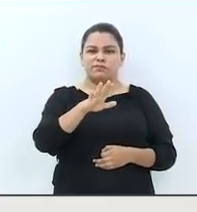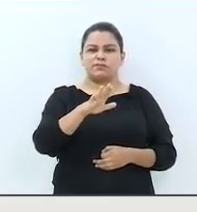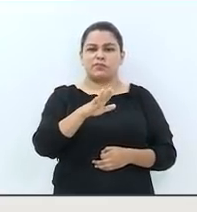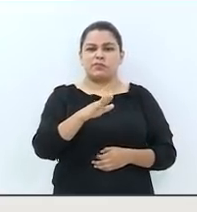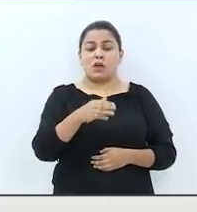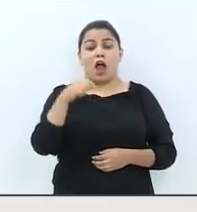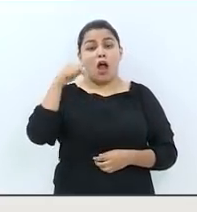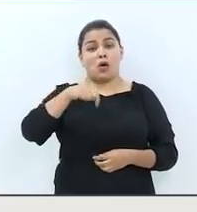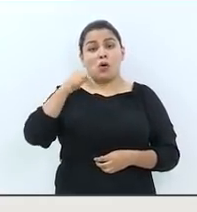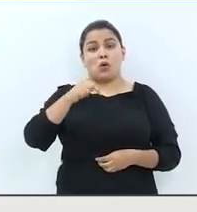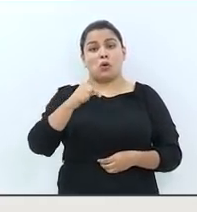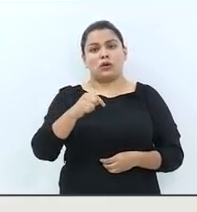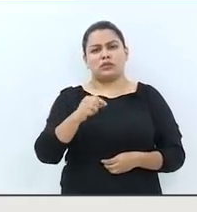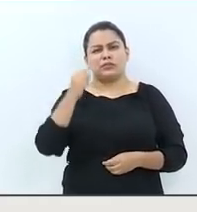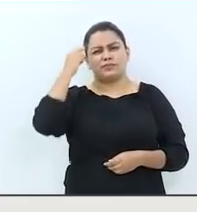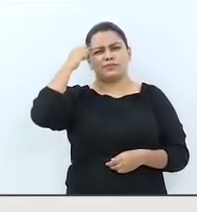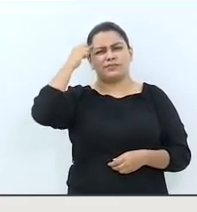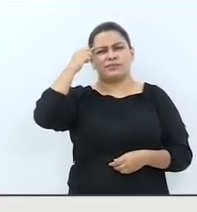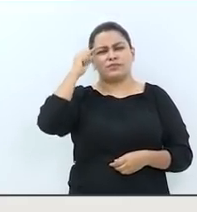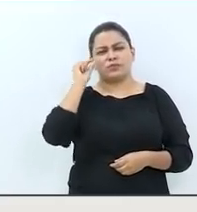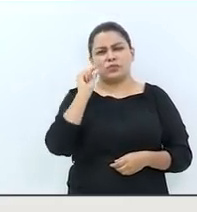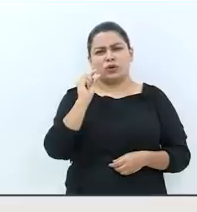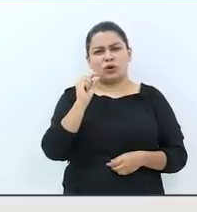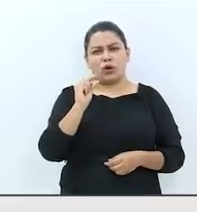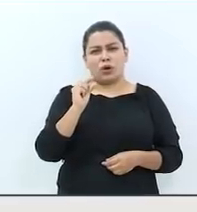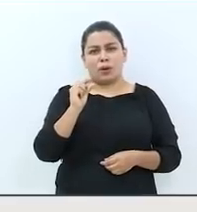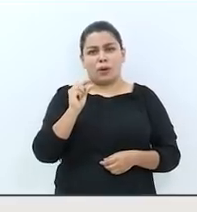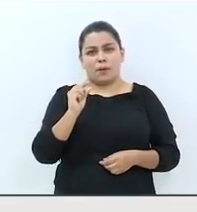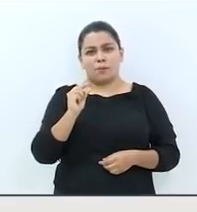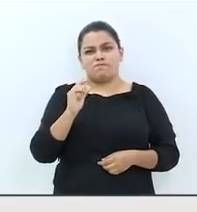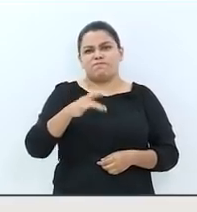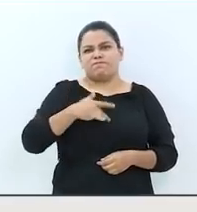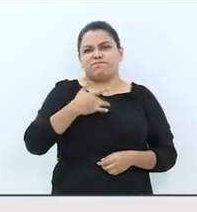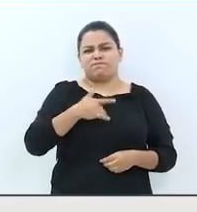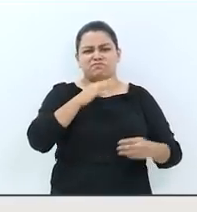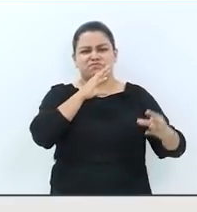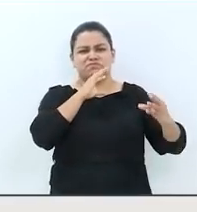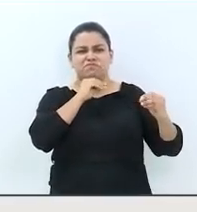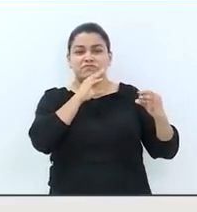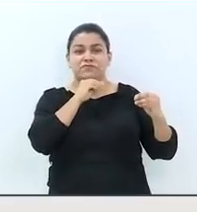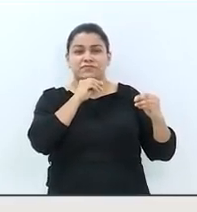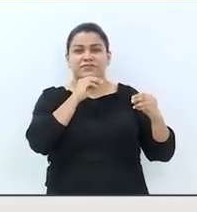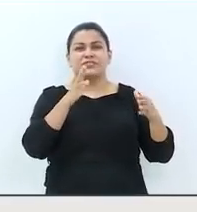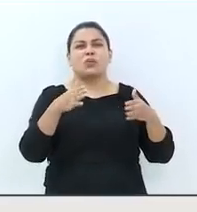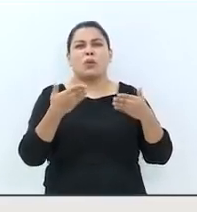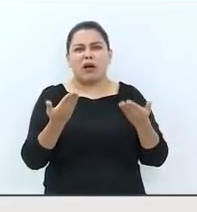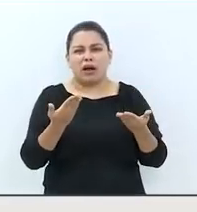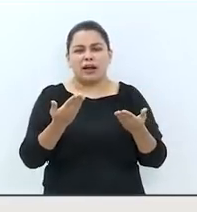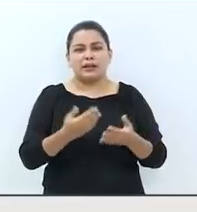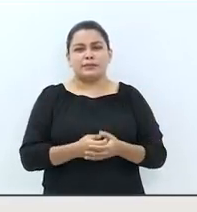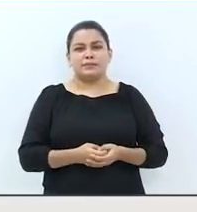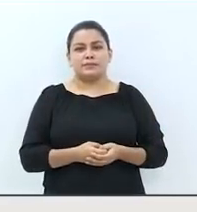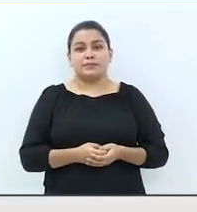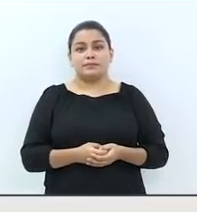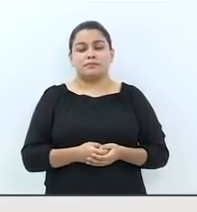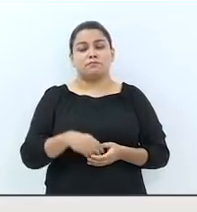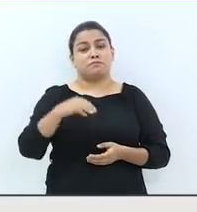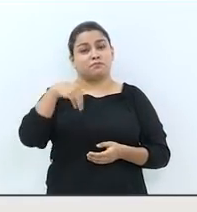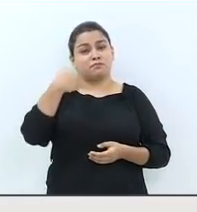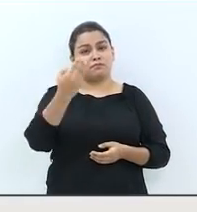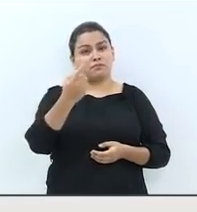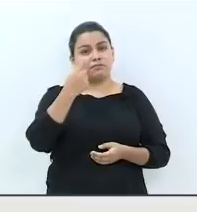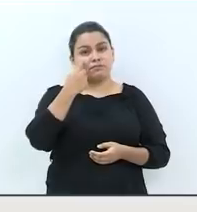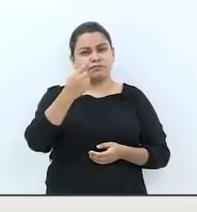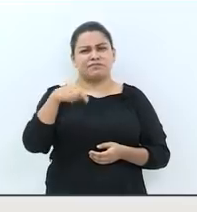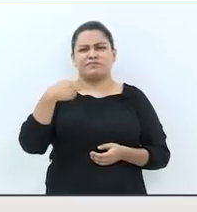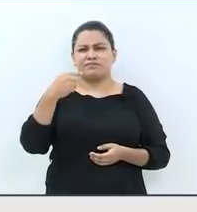eso ahorita me enciende un poco el foco y me hace como querer platicarles de algo que vamos a hablar más adelante